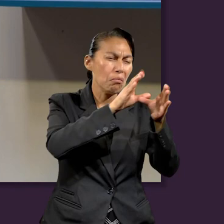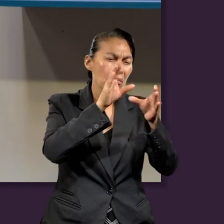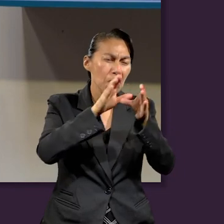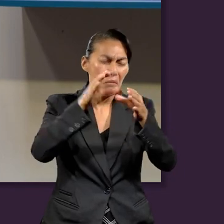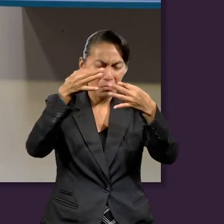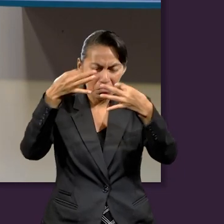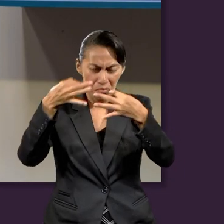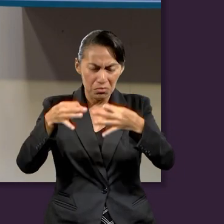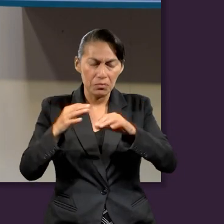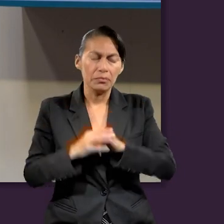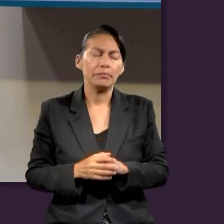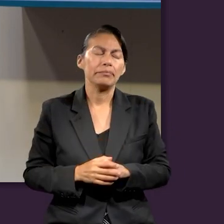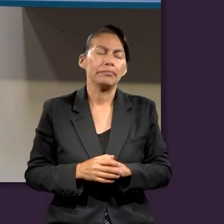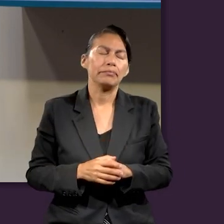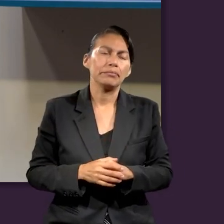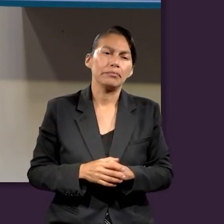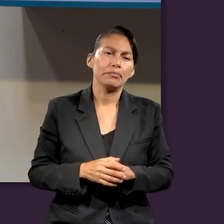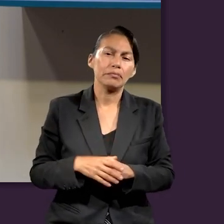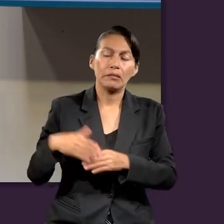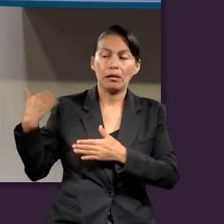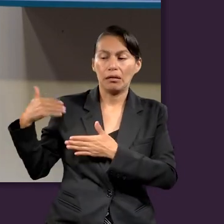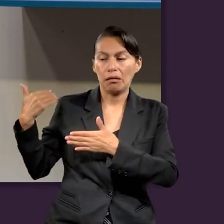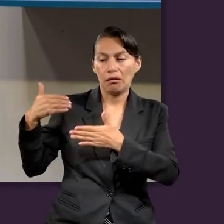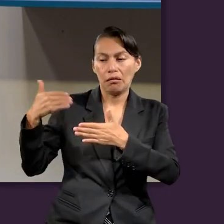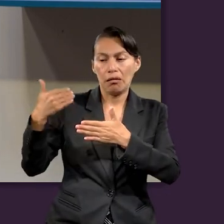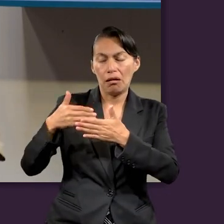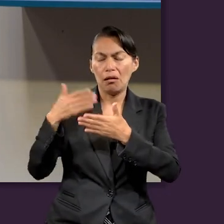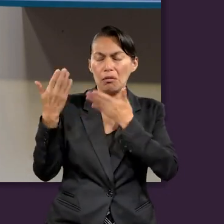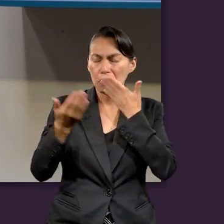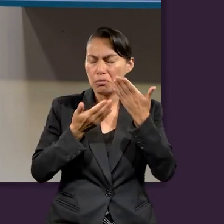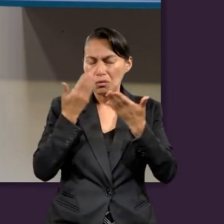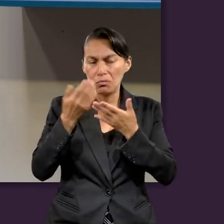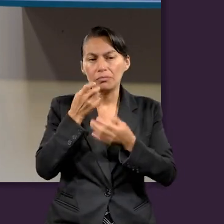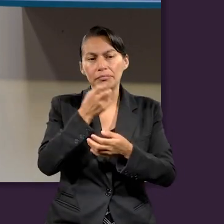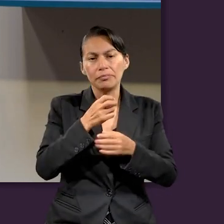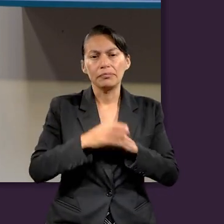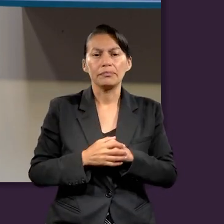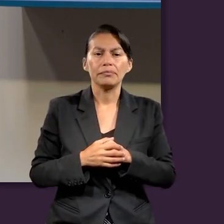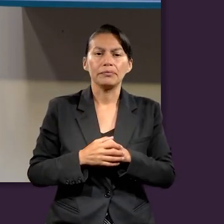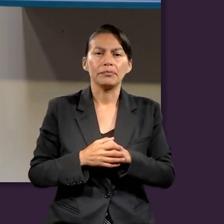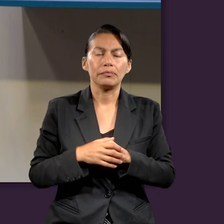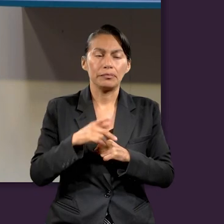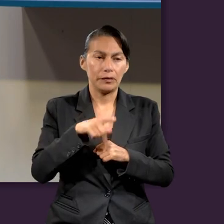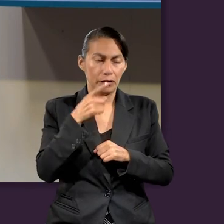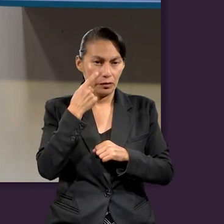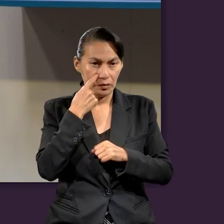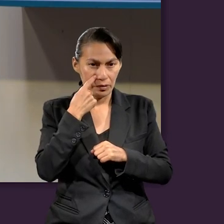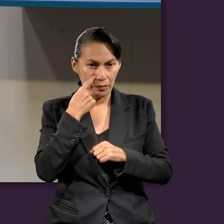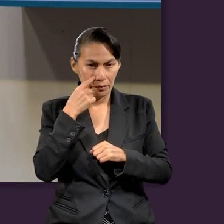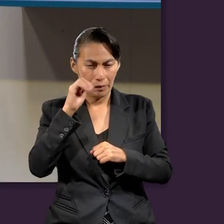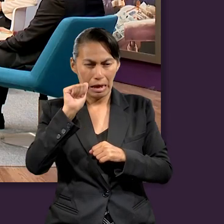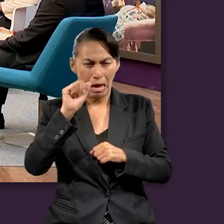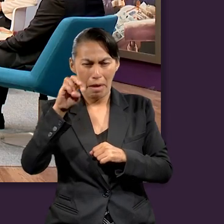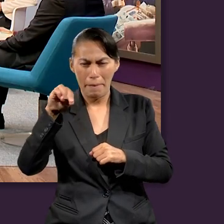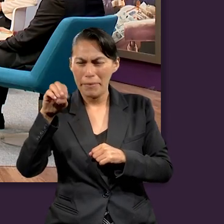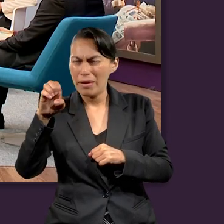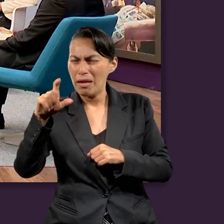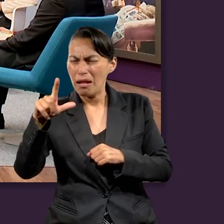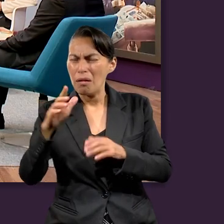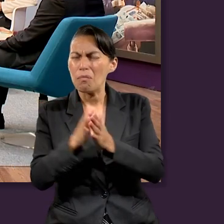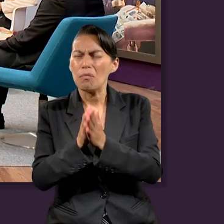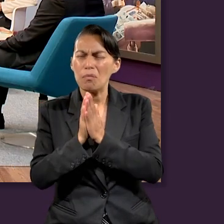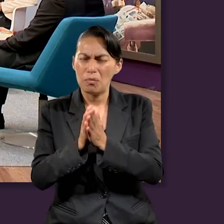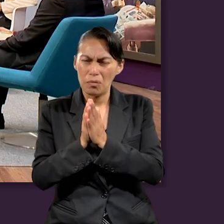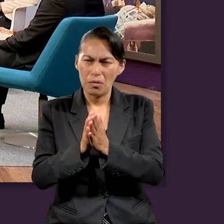al pie de la letra y lo vemos registrado en el estudio que estuvimos haciendo durante esta semana. Sin embargo, Amiel,